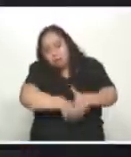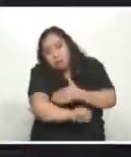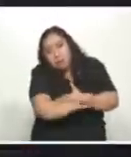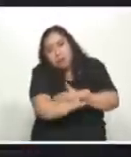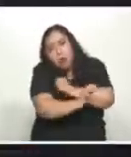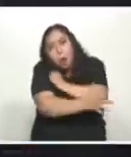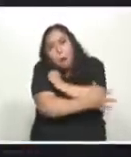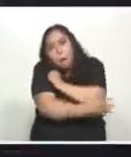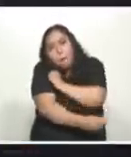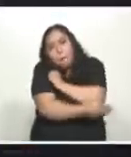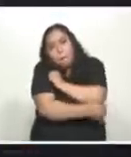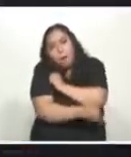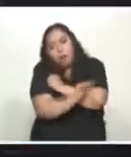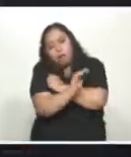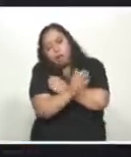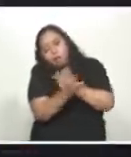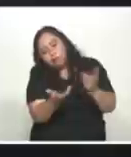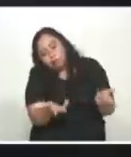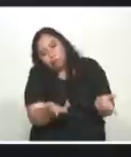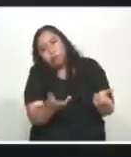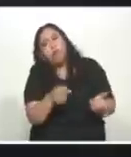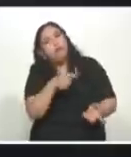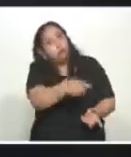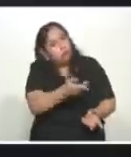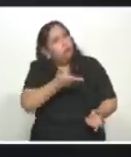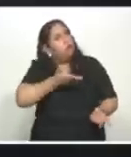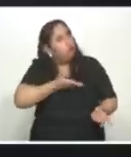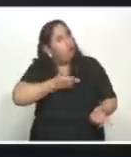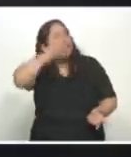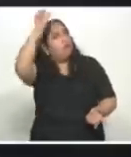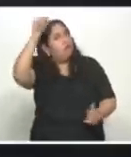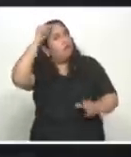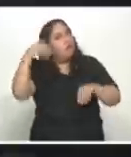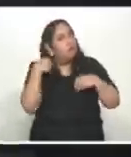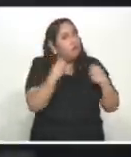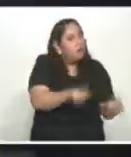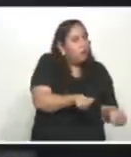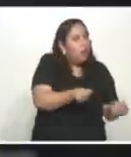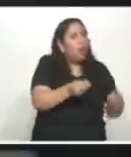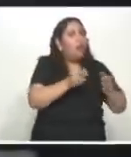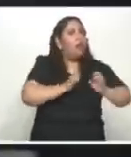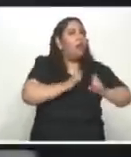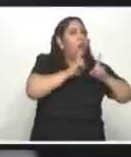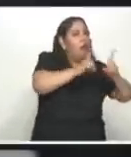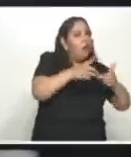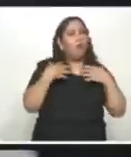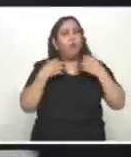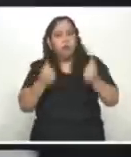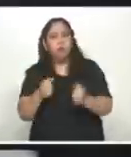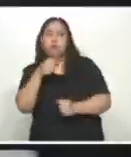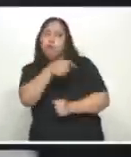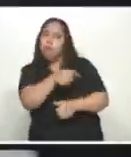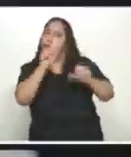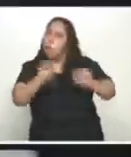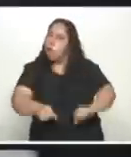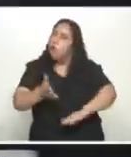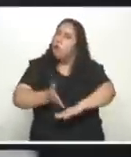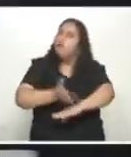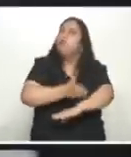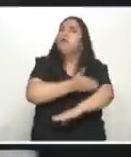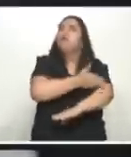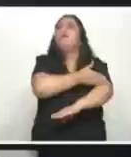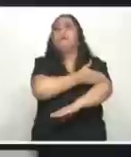le podamos garantizar su educación y su salud, para que pueda salir adelante. Eso